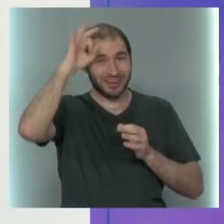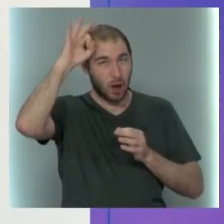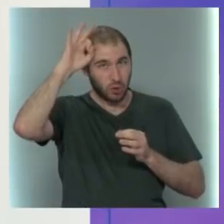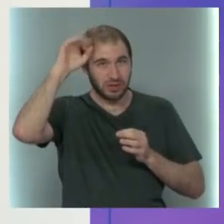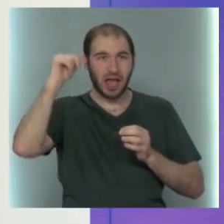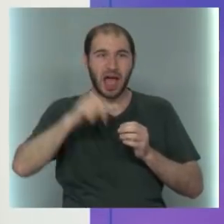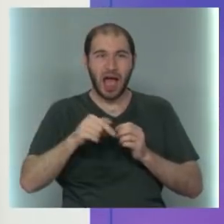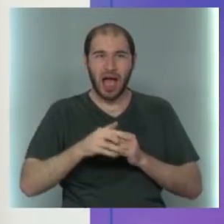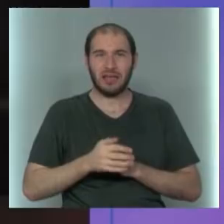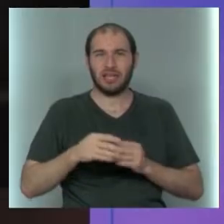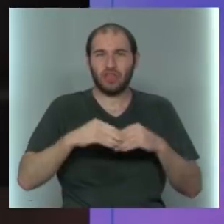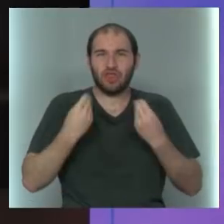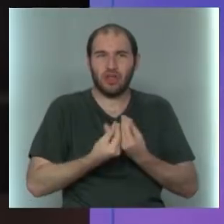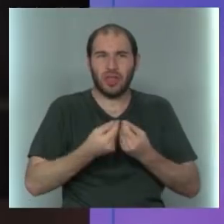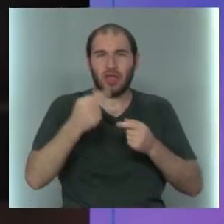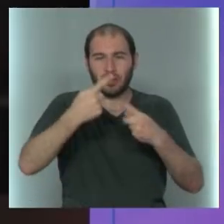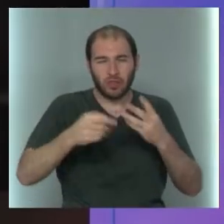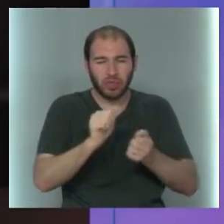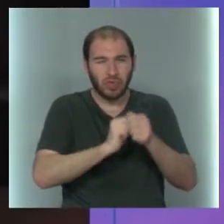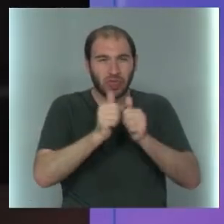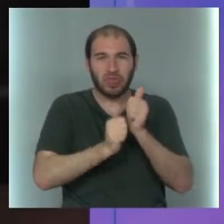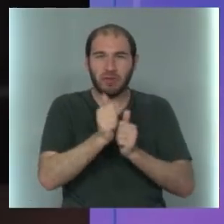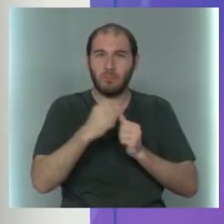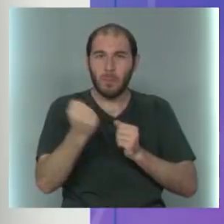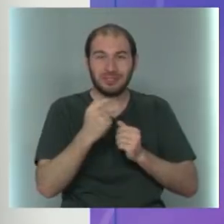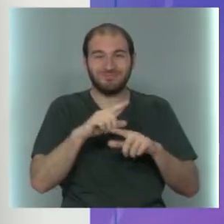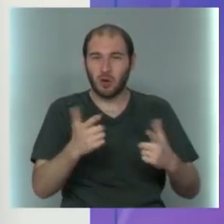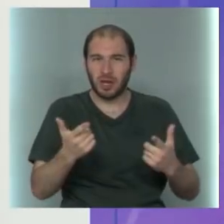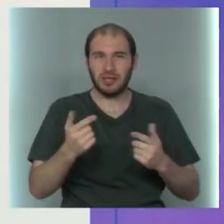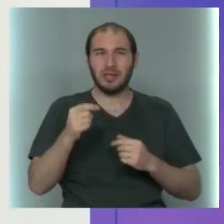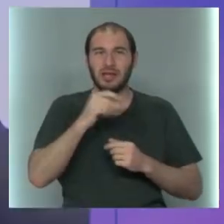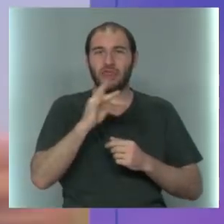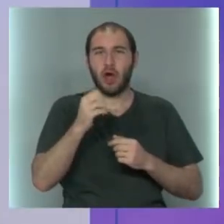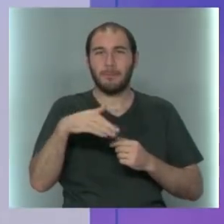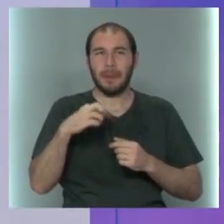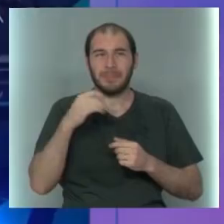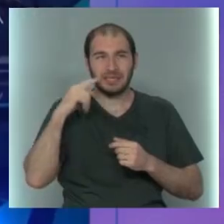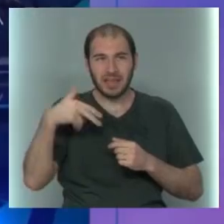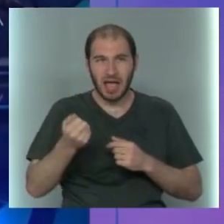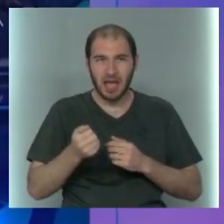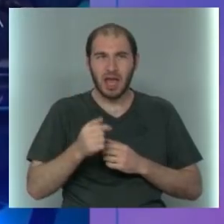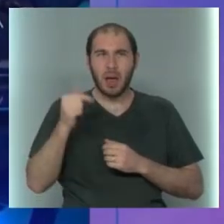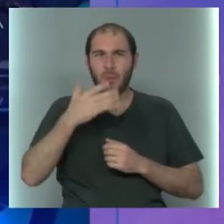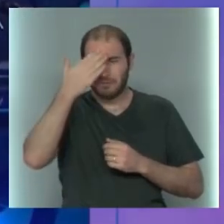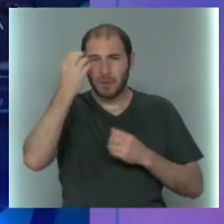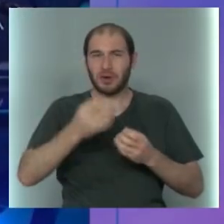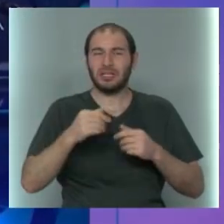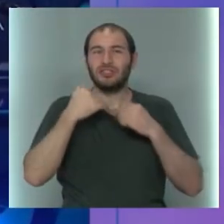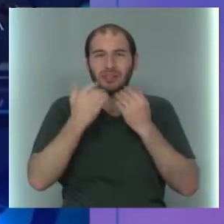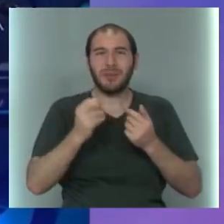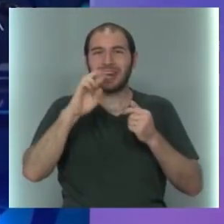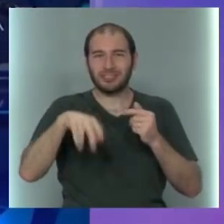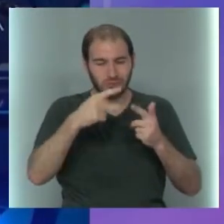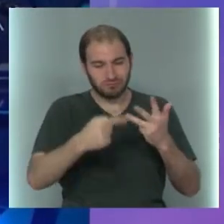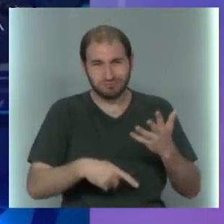no producen suficiente cantidad de una sustancia química importante en el cerebro conocida como dopamina. No descubrís por qué te enfermas, porque las razones por las cuales te